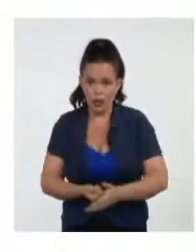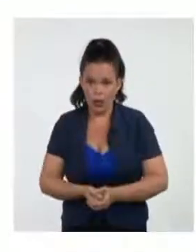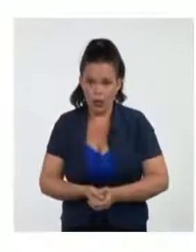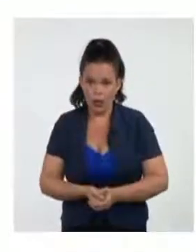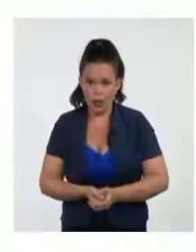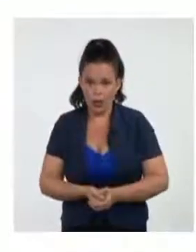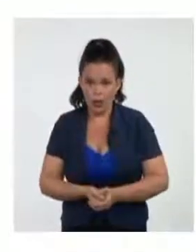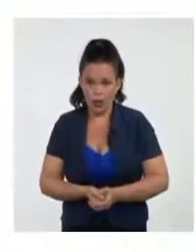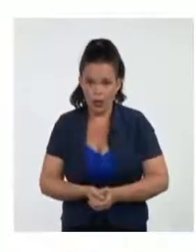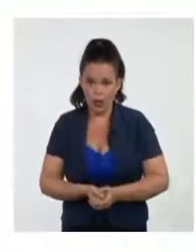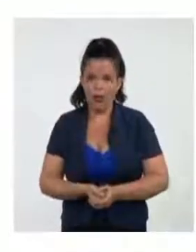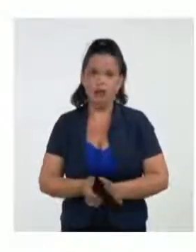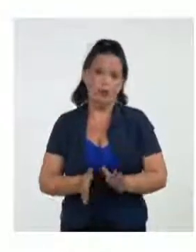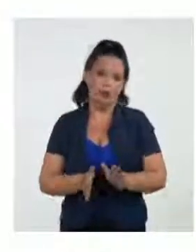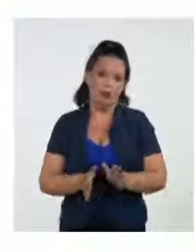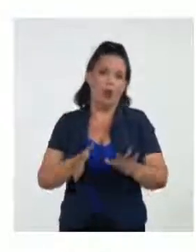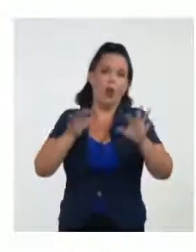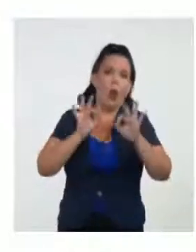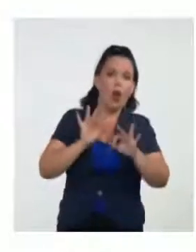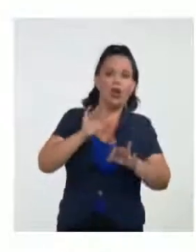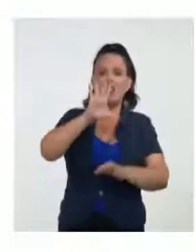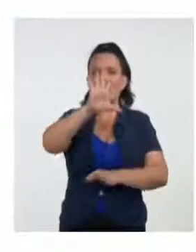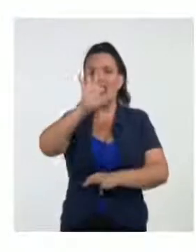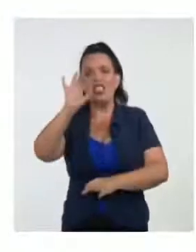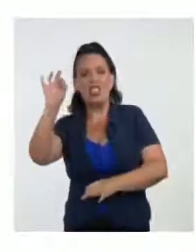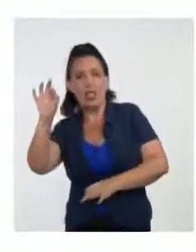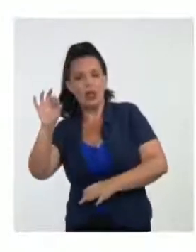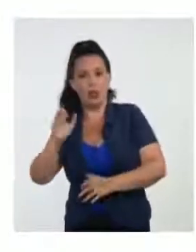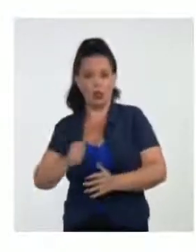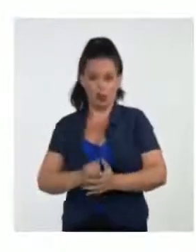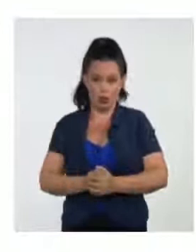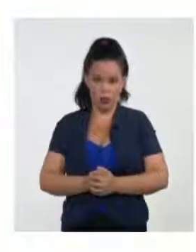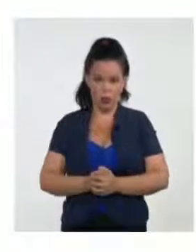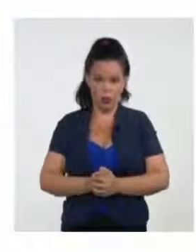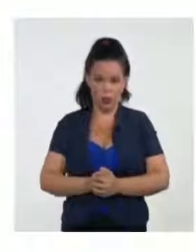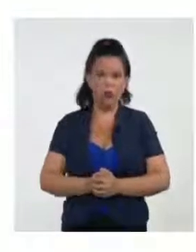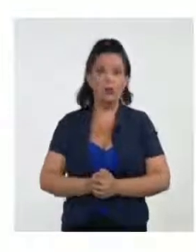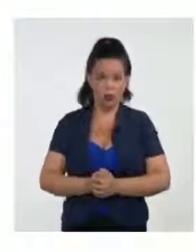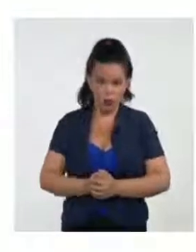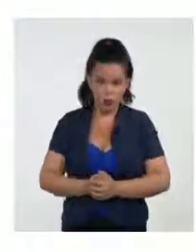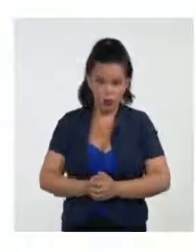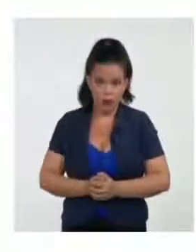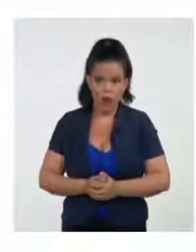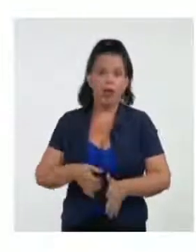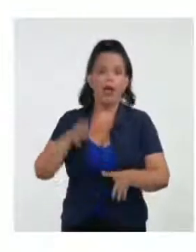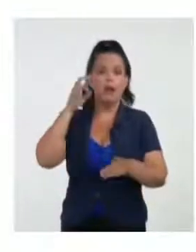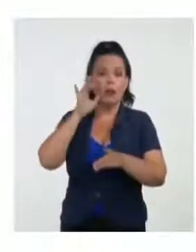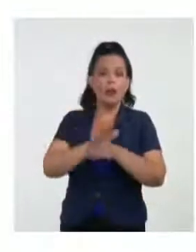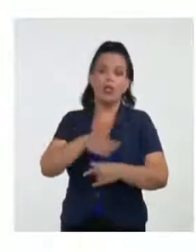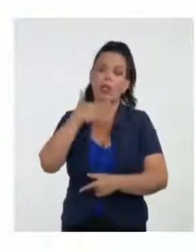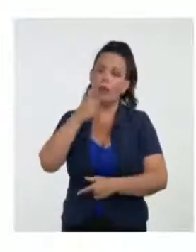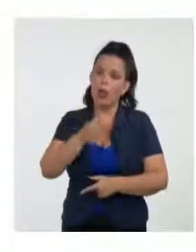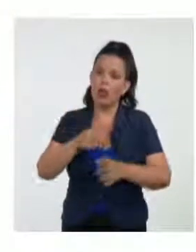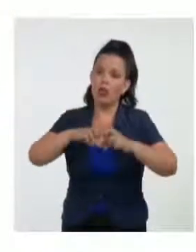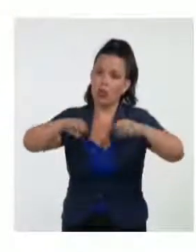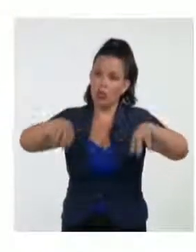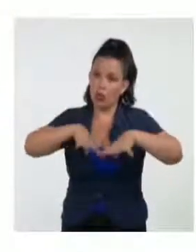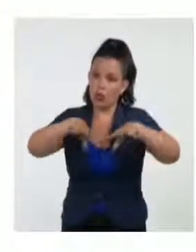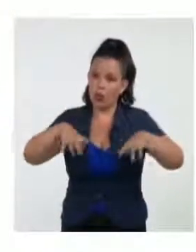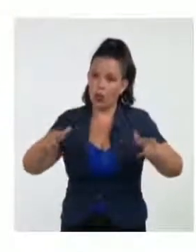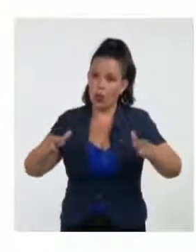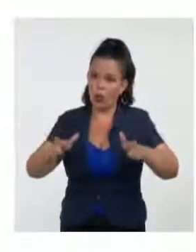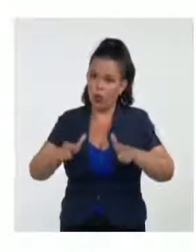hablando de unos 500 casos, que es una cifra todavía bastante comprometida. Es decir, que la mejor Pero bueno, eso nos haría ya